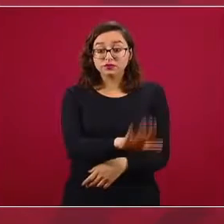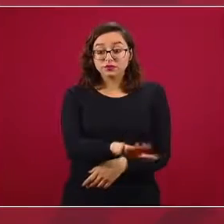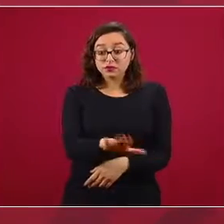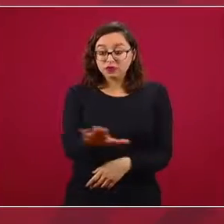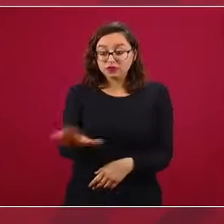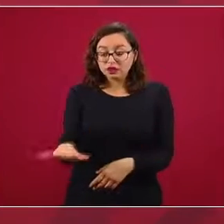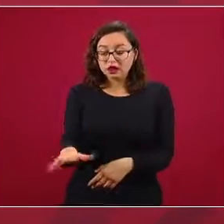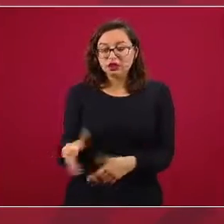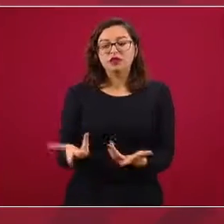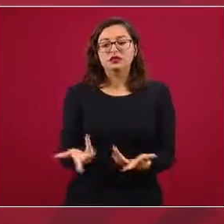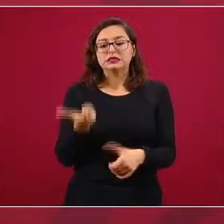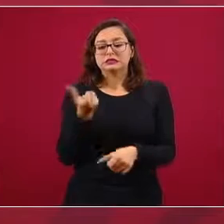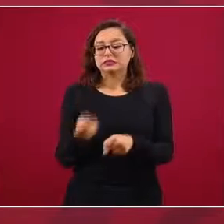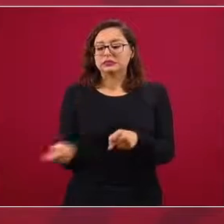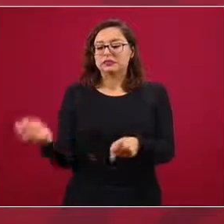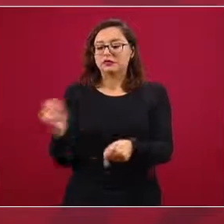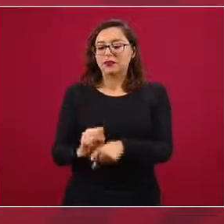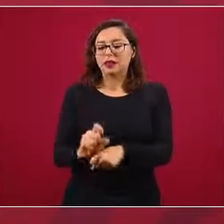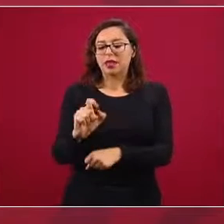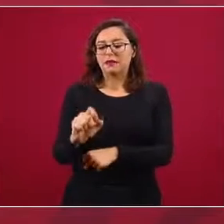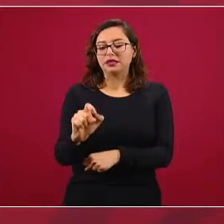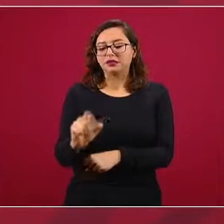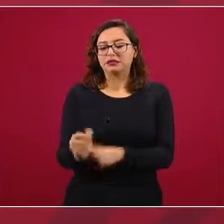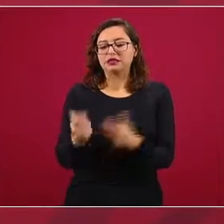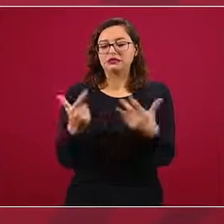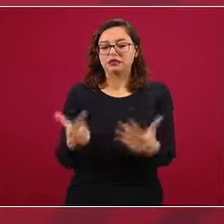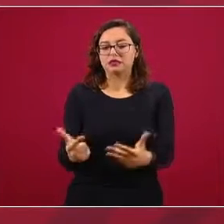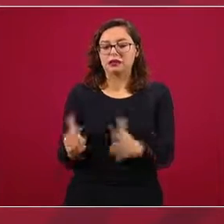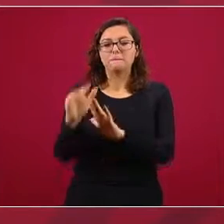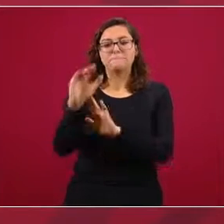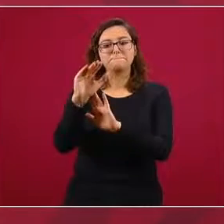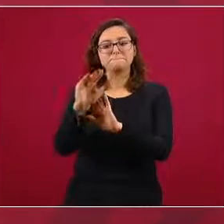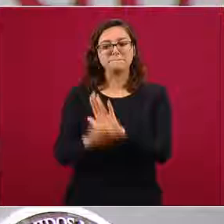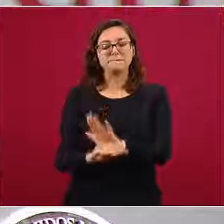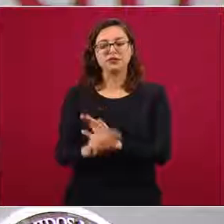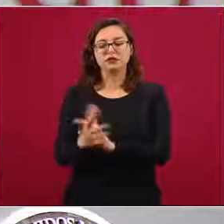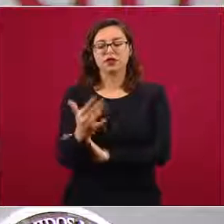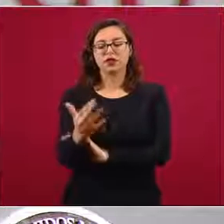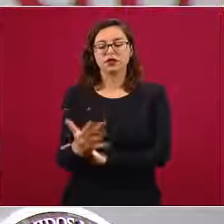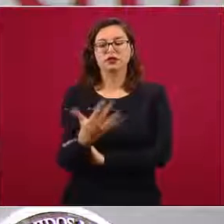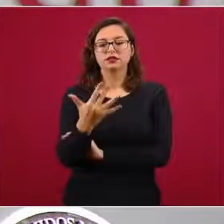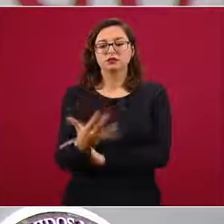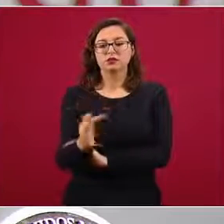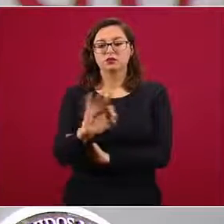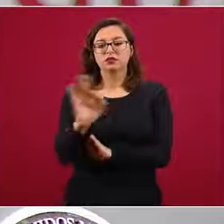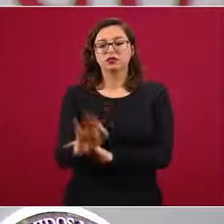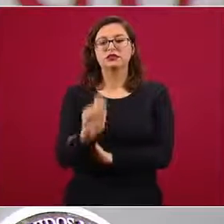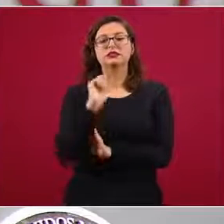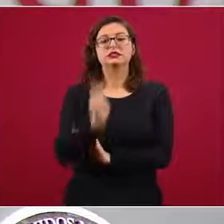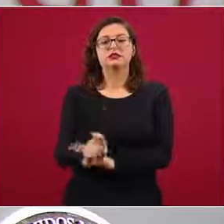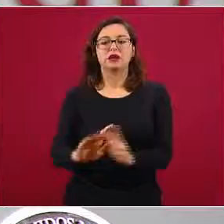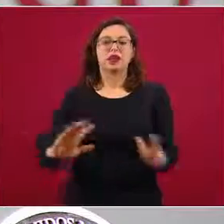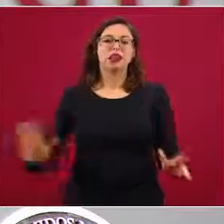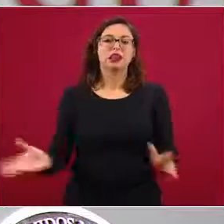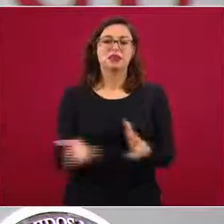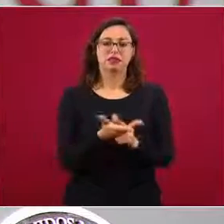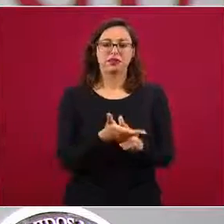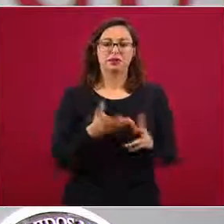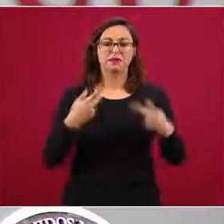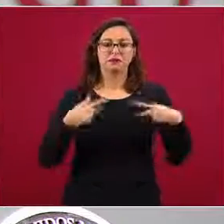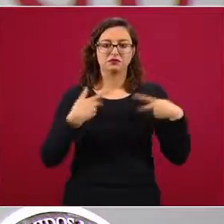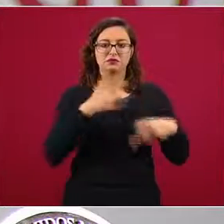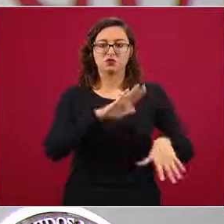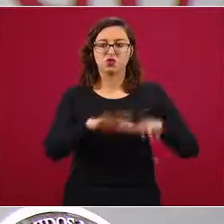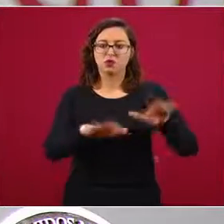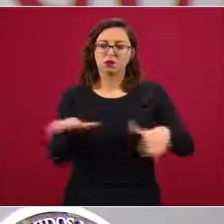27, ahorita estamos en la 34, en 55%, en la mitad de la velocidad de la defunción.